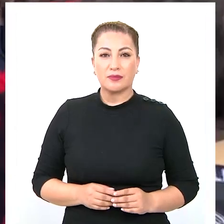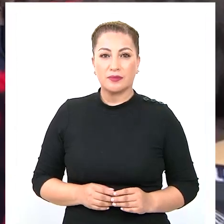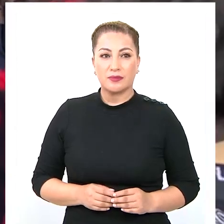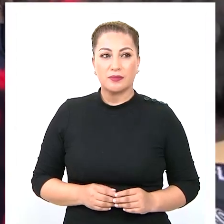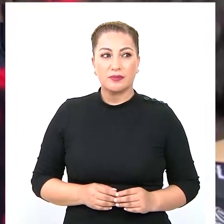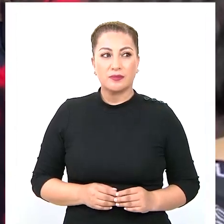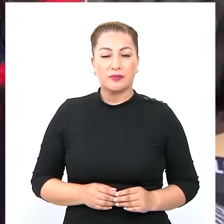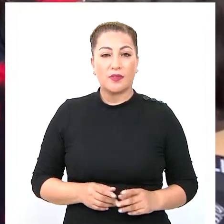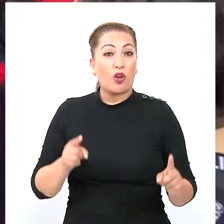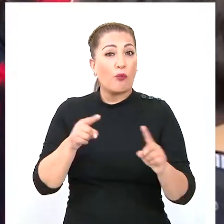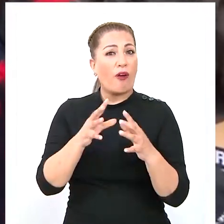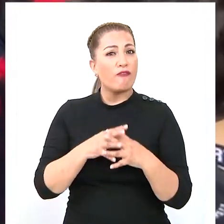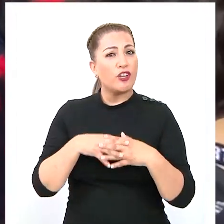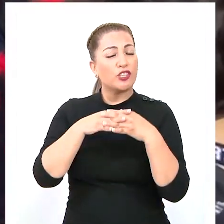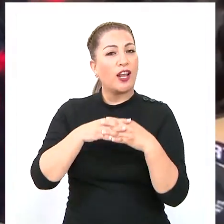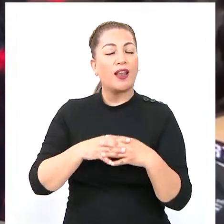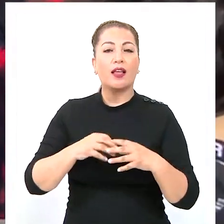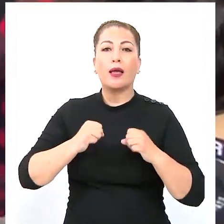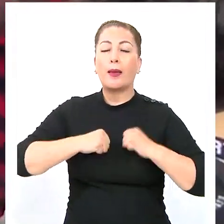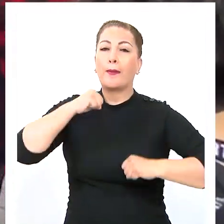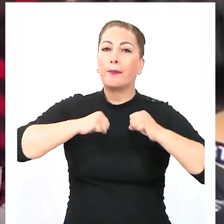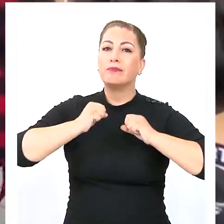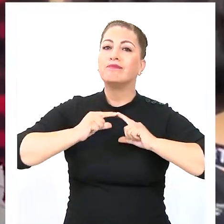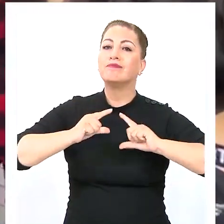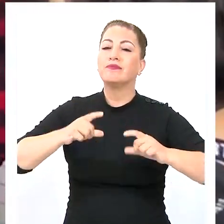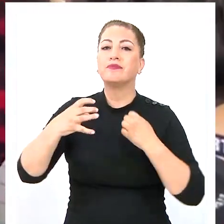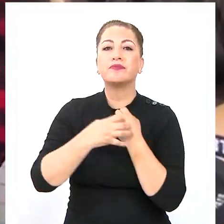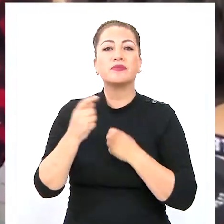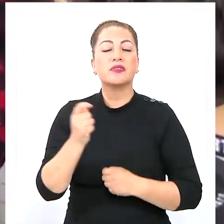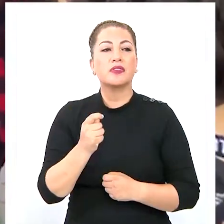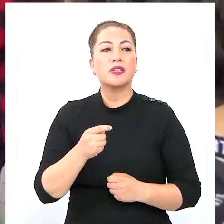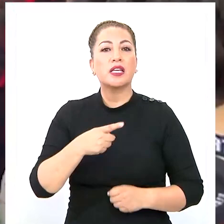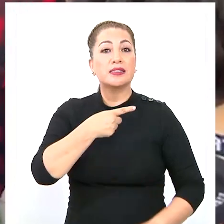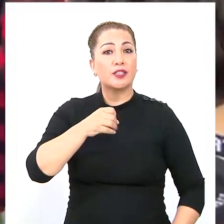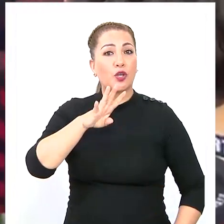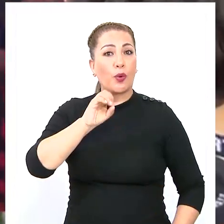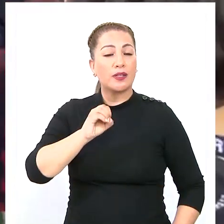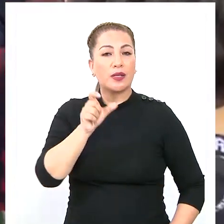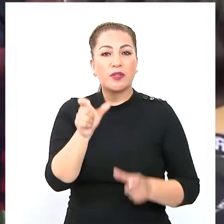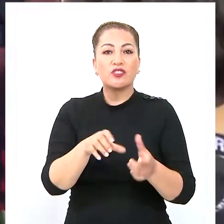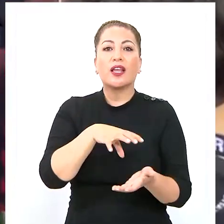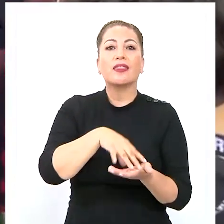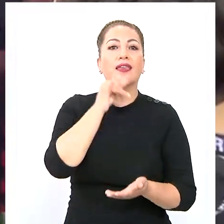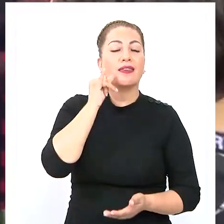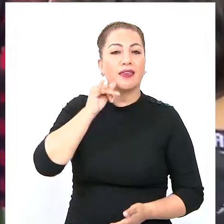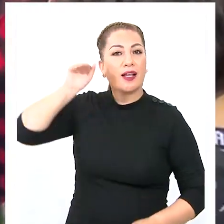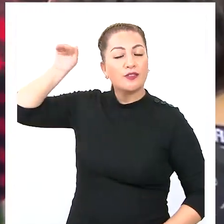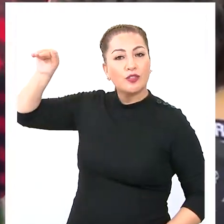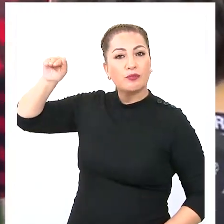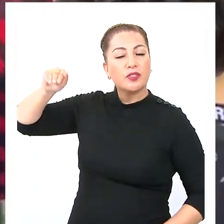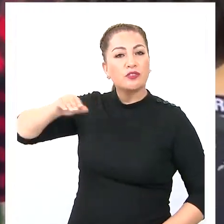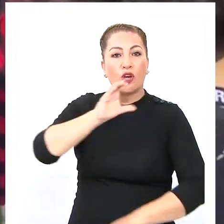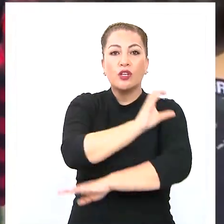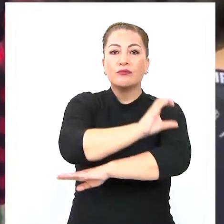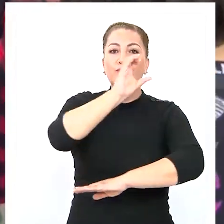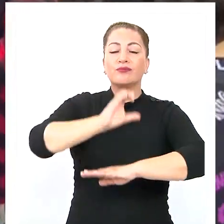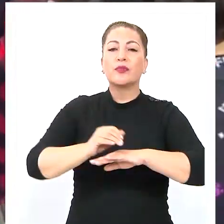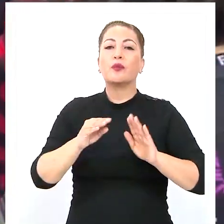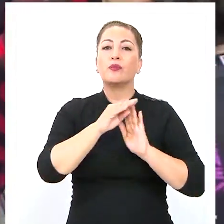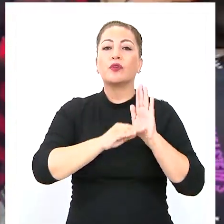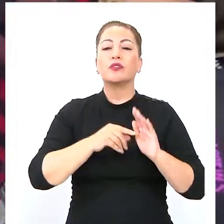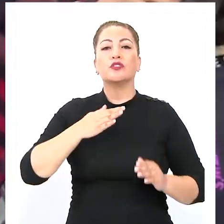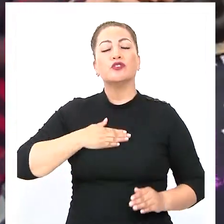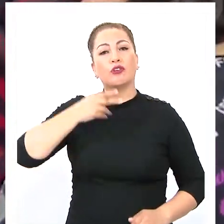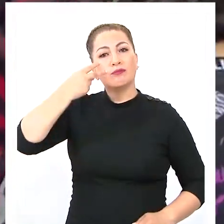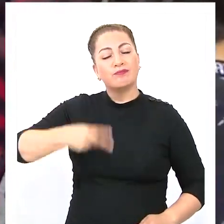Con el fin de fortalecer el emprendimiento en la región, 140 personas de Iquique, Alto Hospicio y Colchane participaron del programa Yo